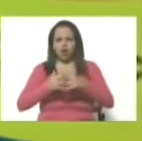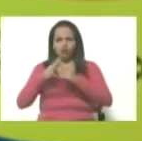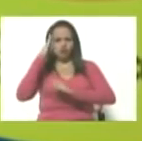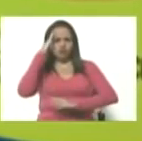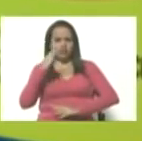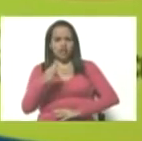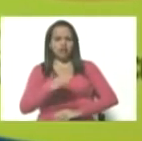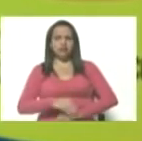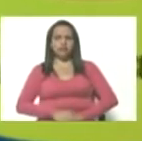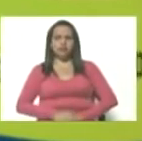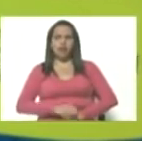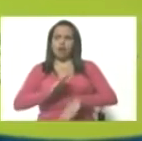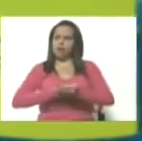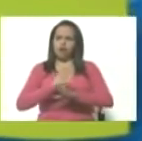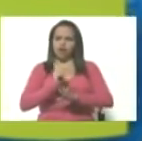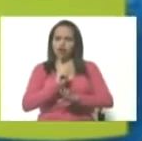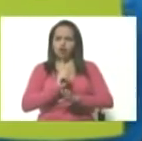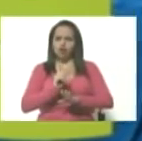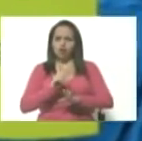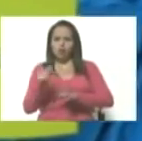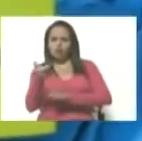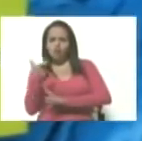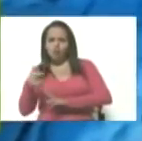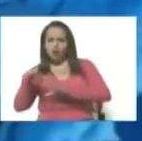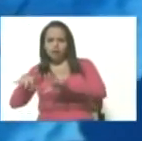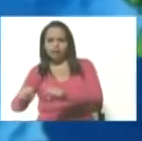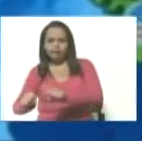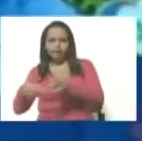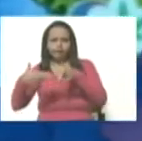¿por qué no hacen operaciones en el Pacífico?